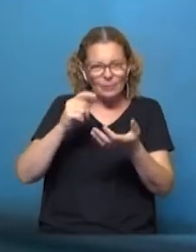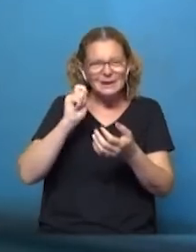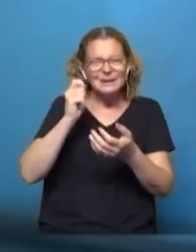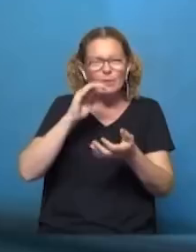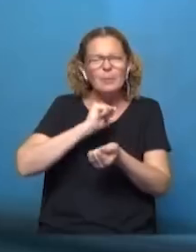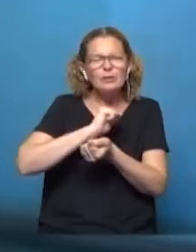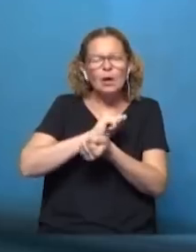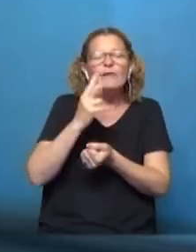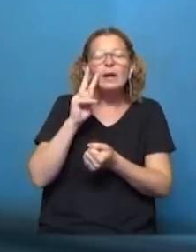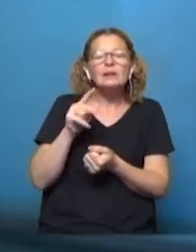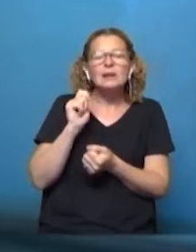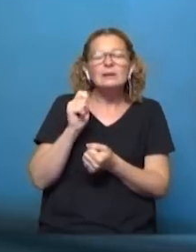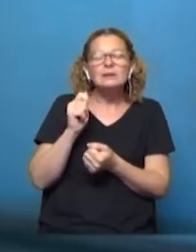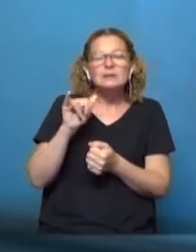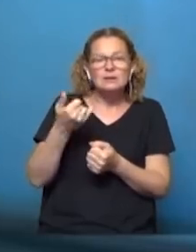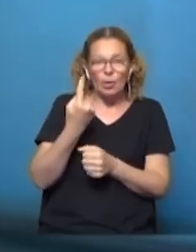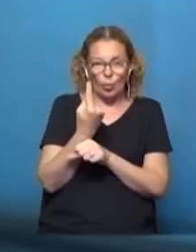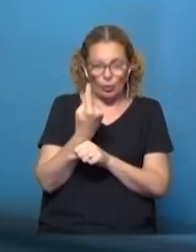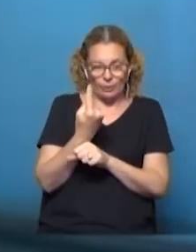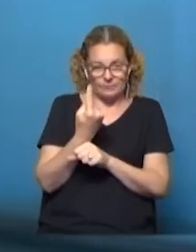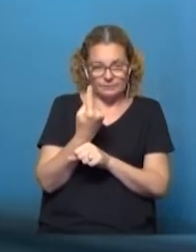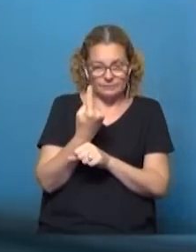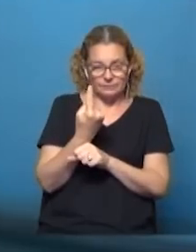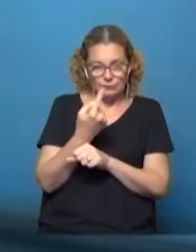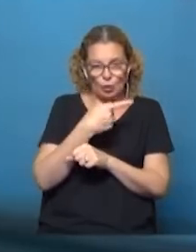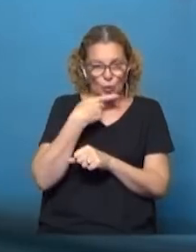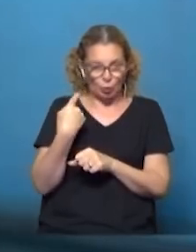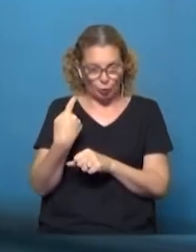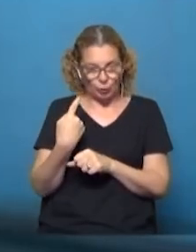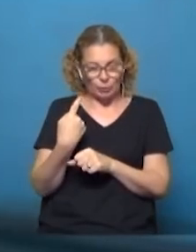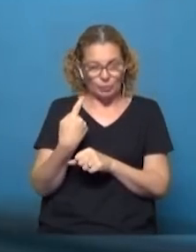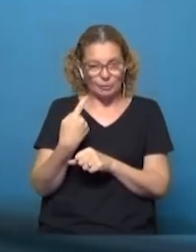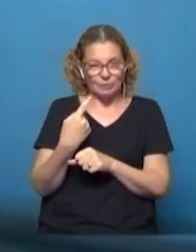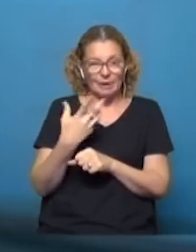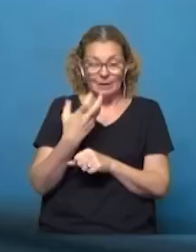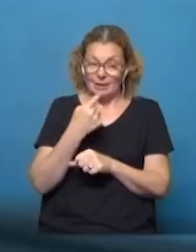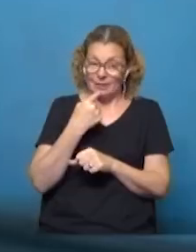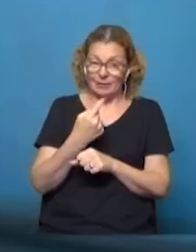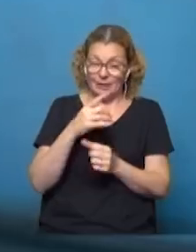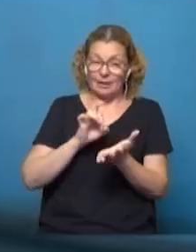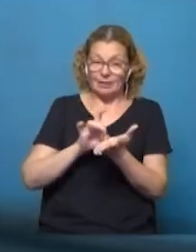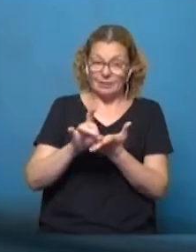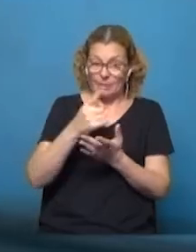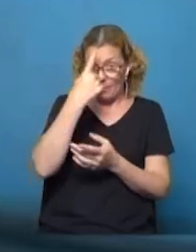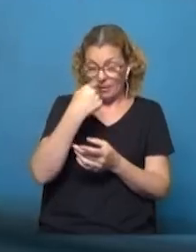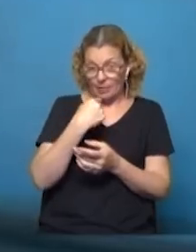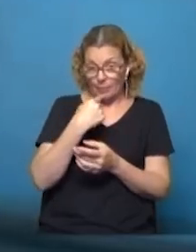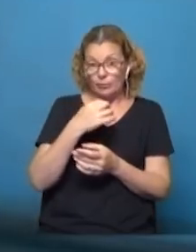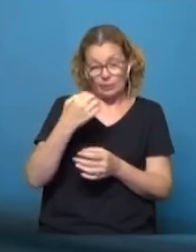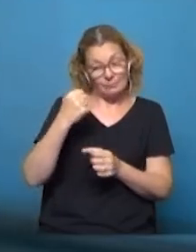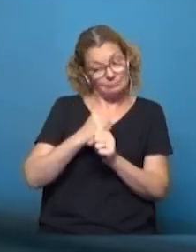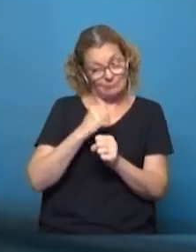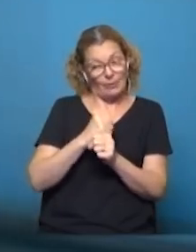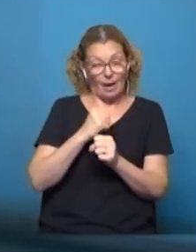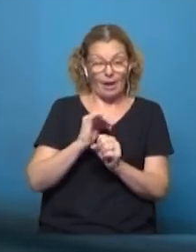preso si ya fue preso uno un Ruso quiere decir que el sistema de los pasaportes funcionaba